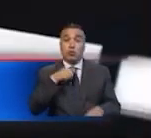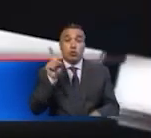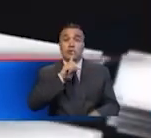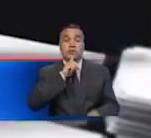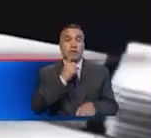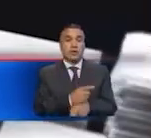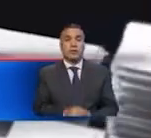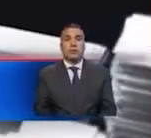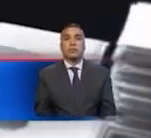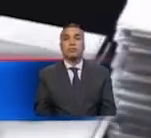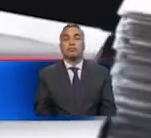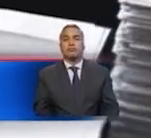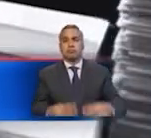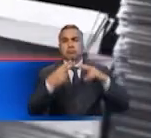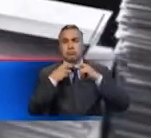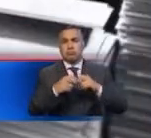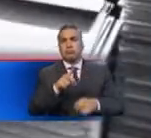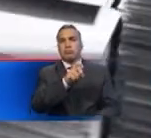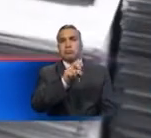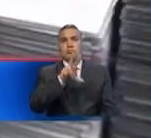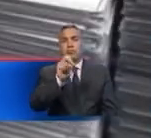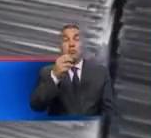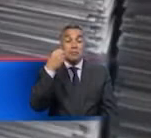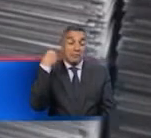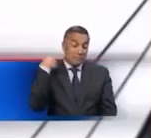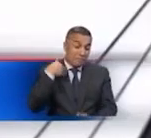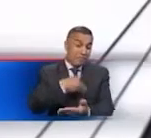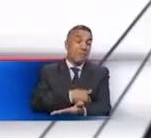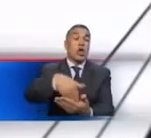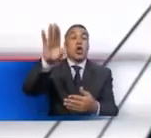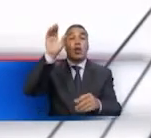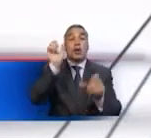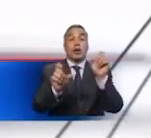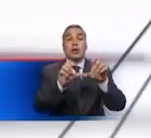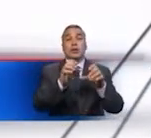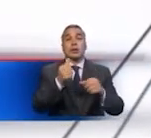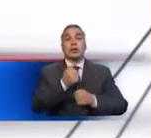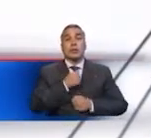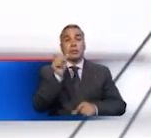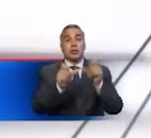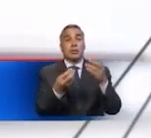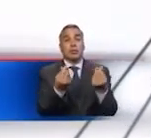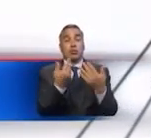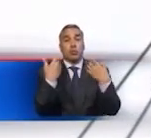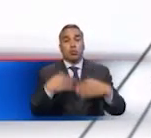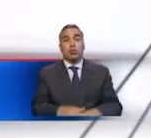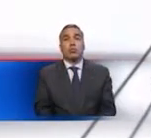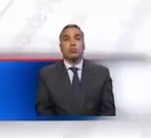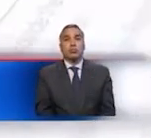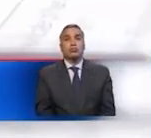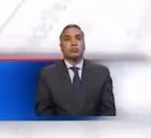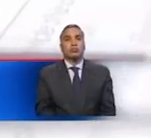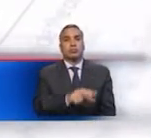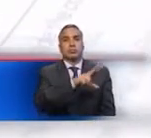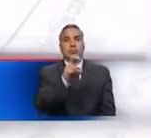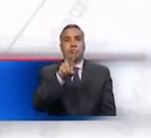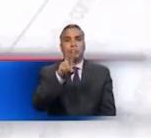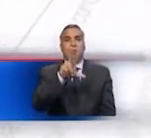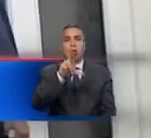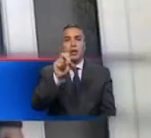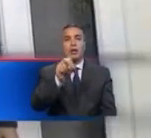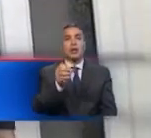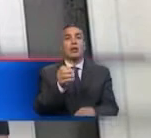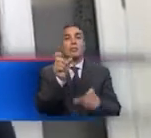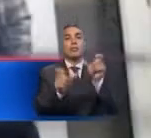bonos soberanos de la deuda. Acuerdos contenedores de bonos soberanos de la deuda para renegociar esos bonos y cambiar los bonos que terminaban en el